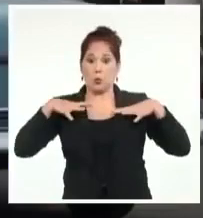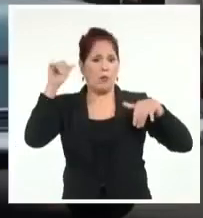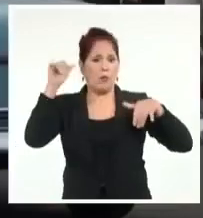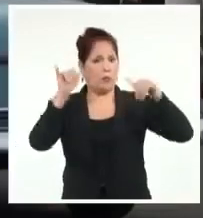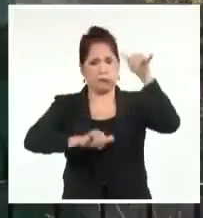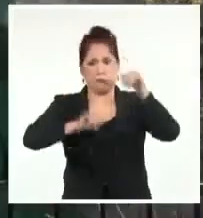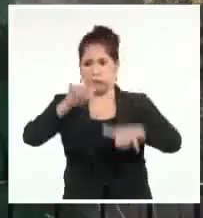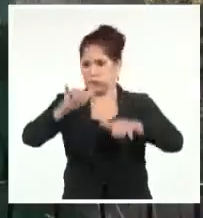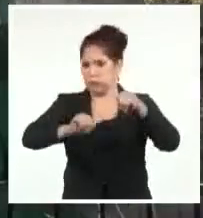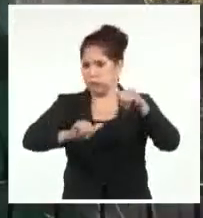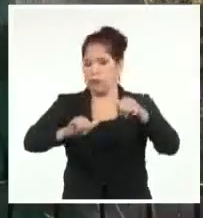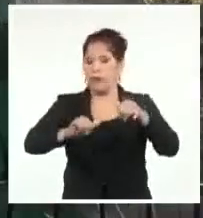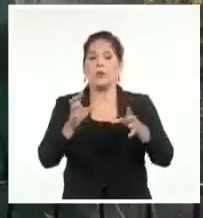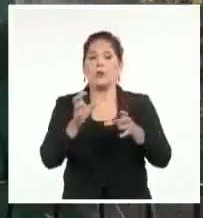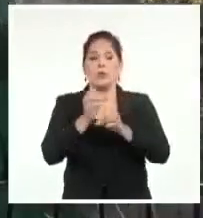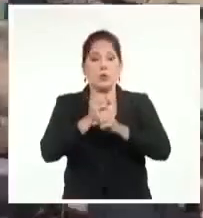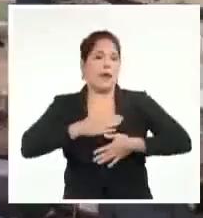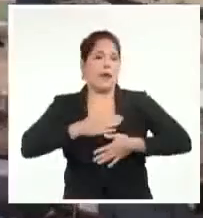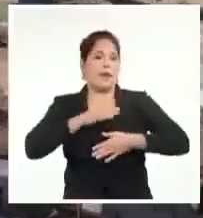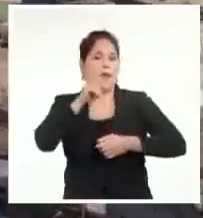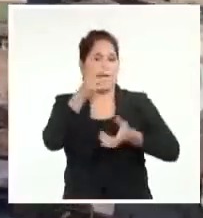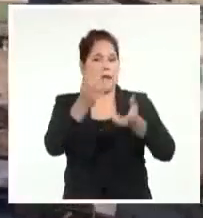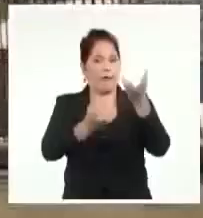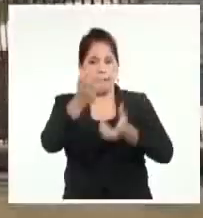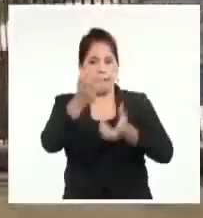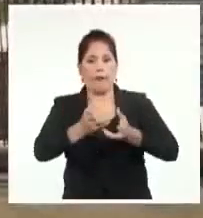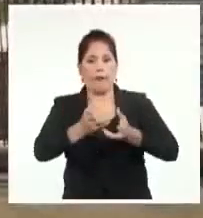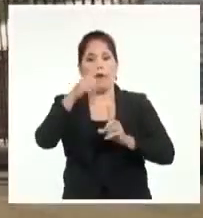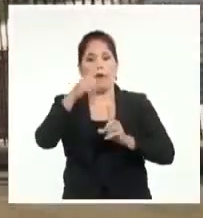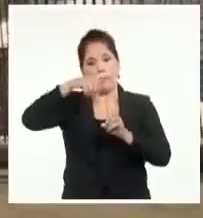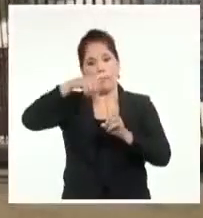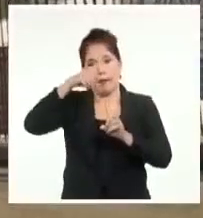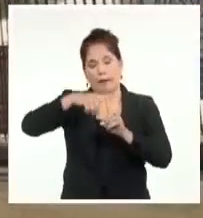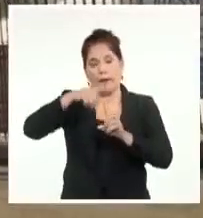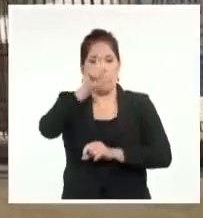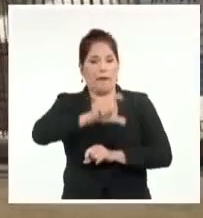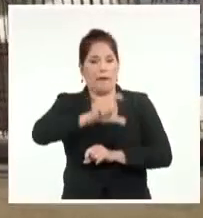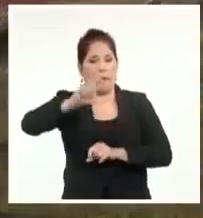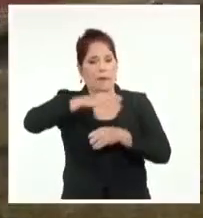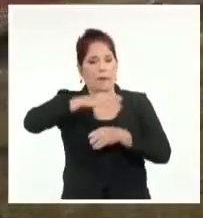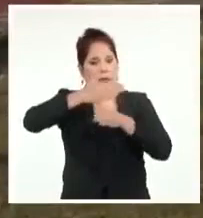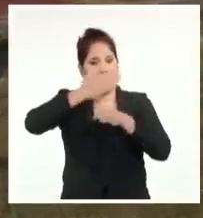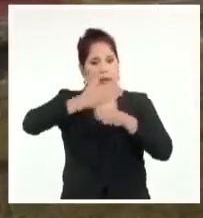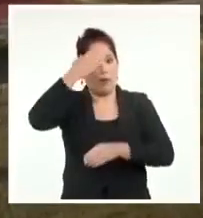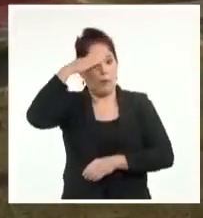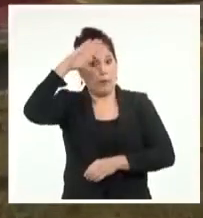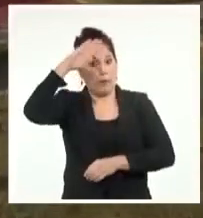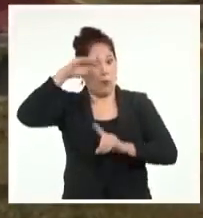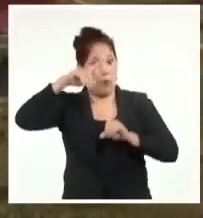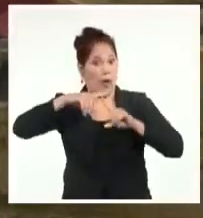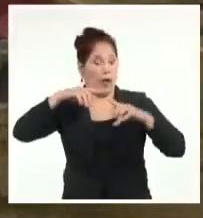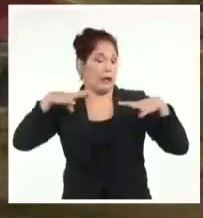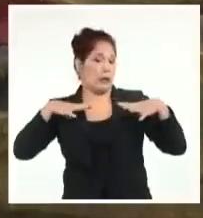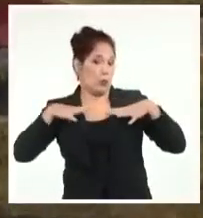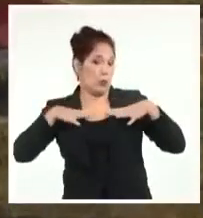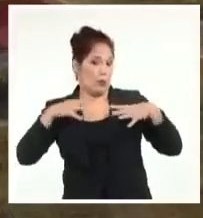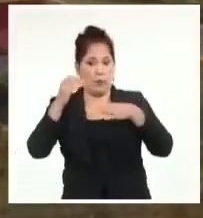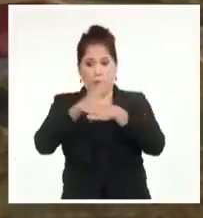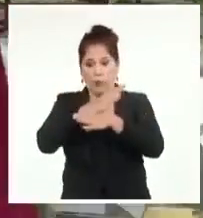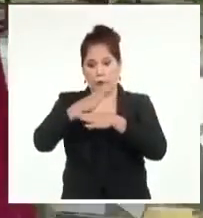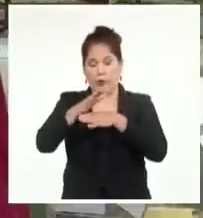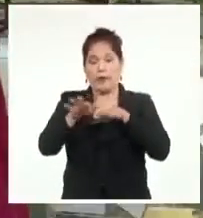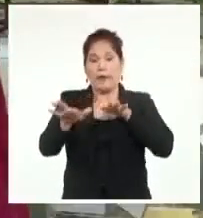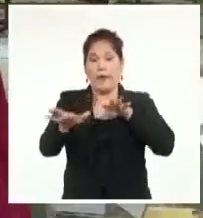de ciudades patrimoniales como Cienfuegos, Trinidad, Camagüey, Santiago de Cuba, la apuesta seguirá siendo por el turismo de circuitos. Las